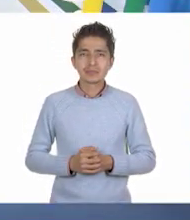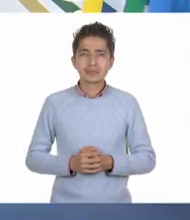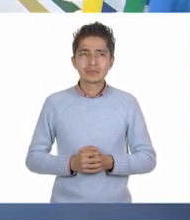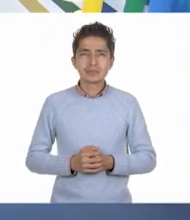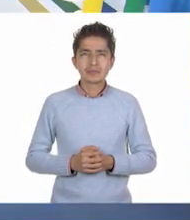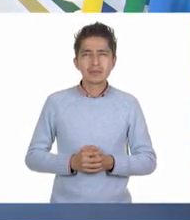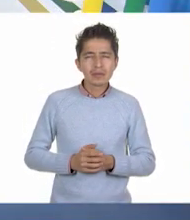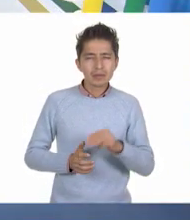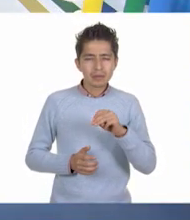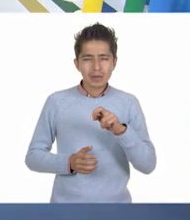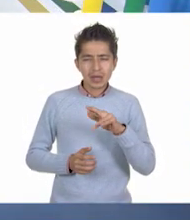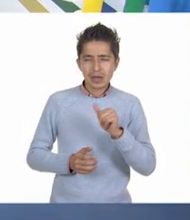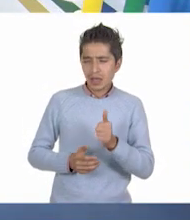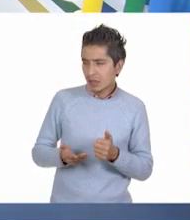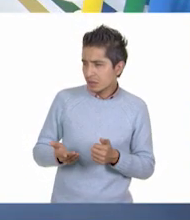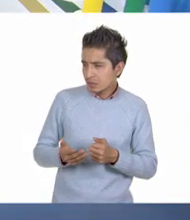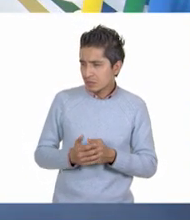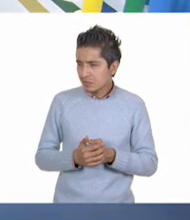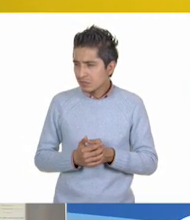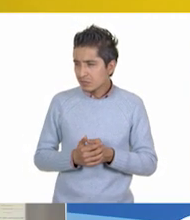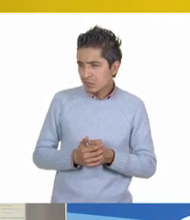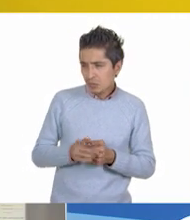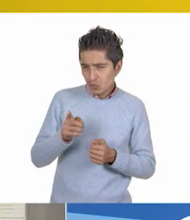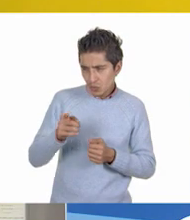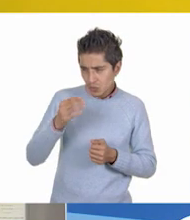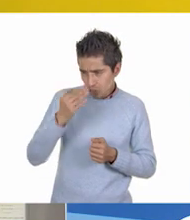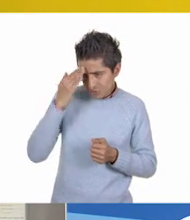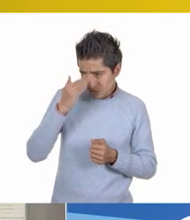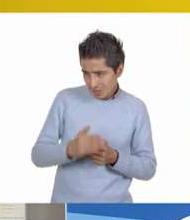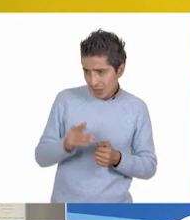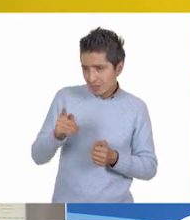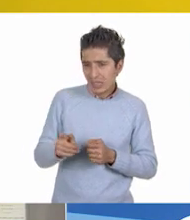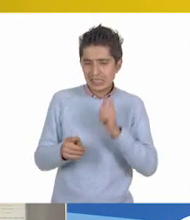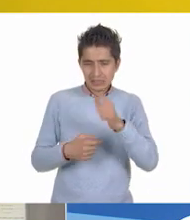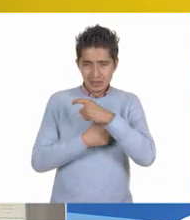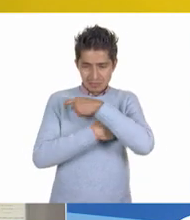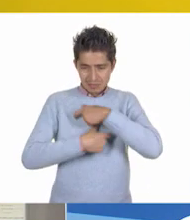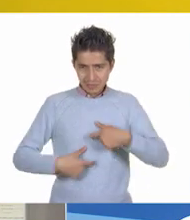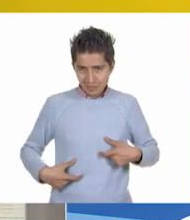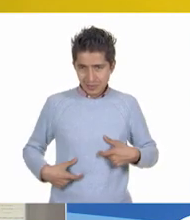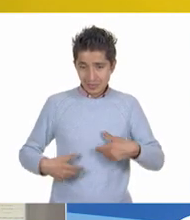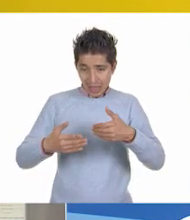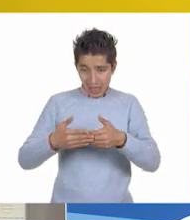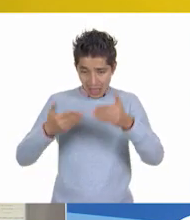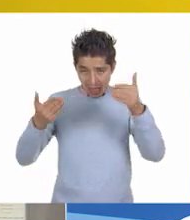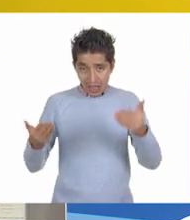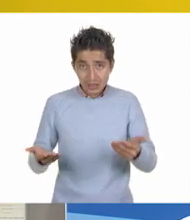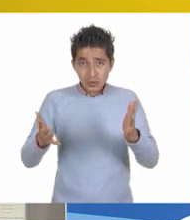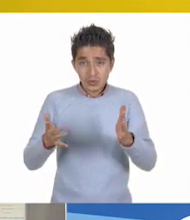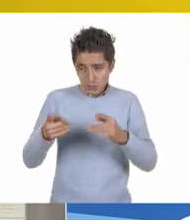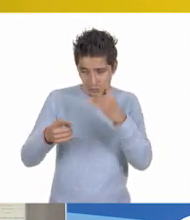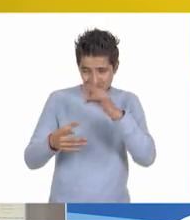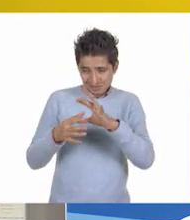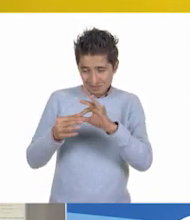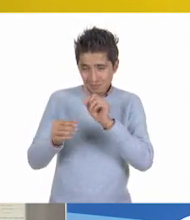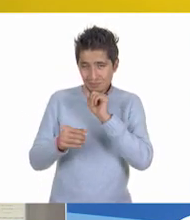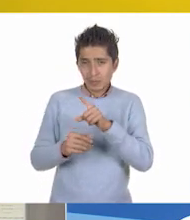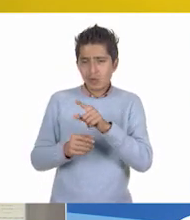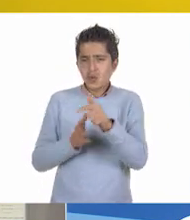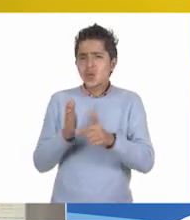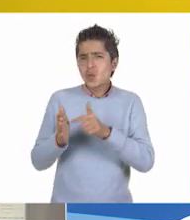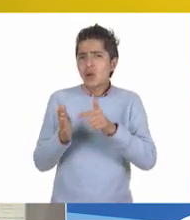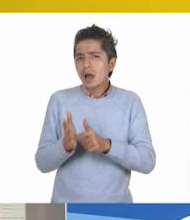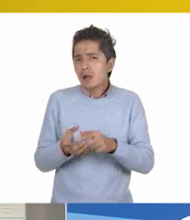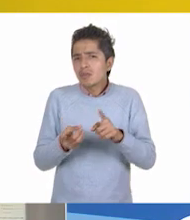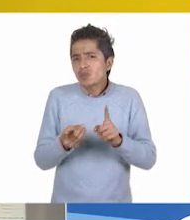A ver, María, con lo que sabes sobre Pancho Villa hasta este momento, ¿en qué lugar suceden